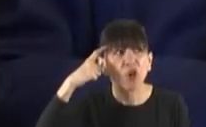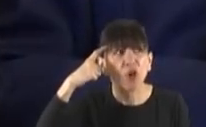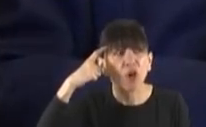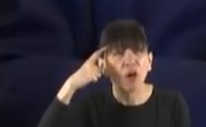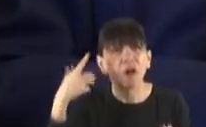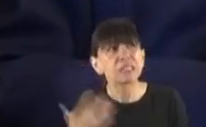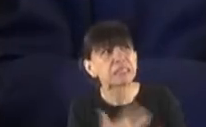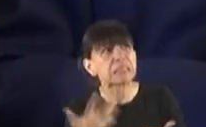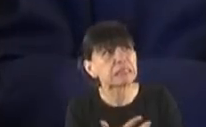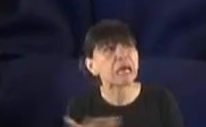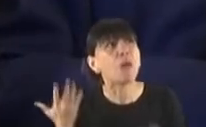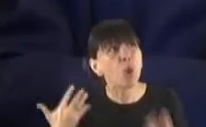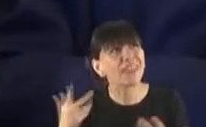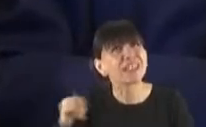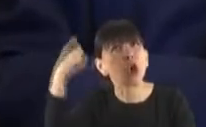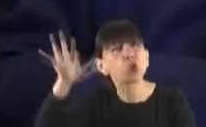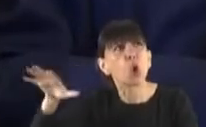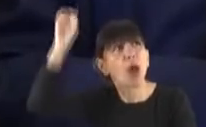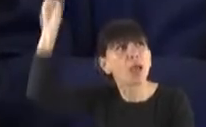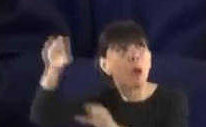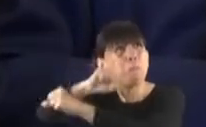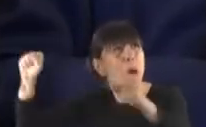que es posible que algo así puede ocurrir.